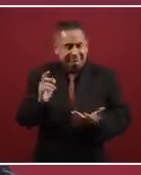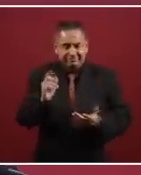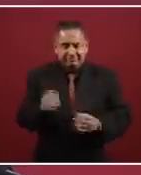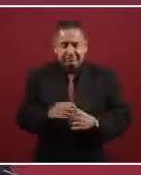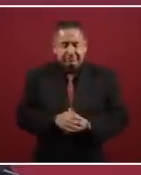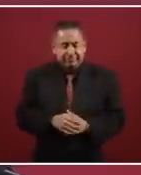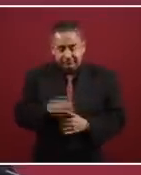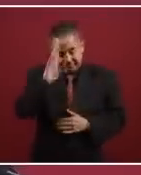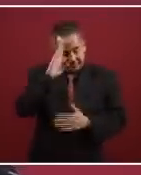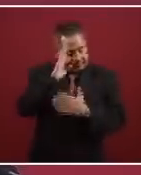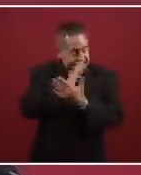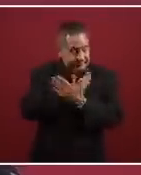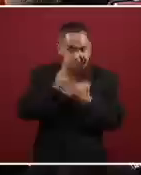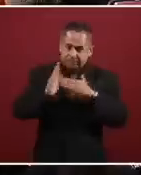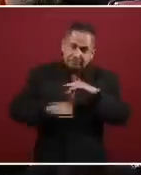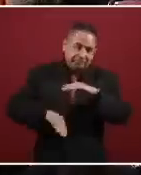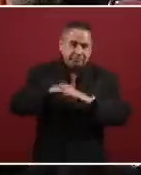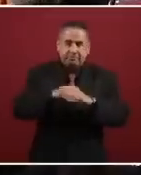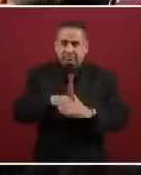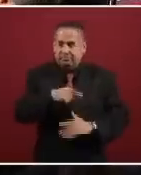el extremo